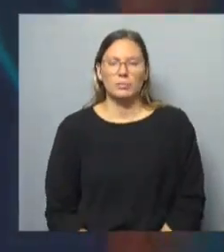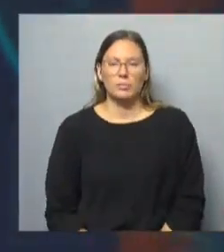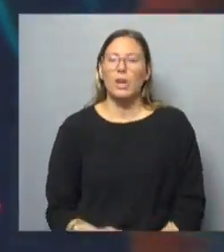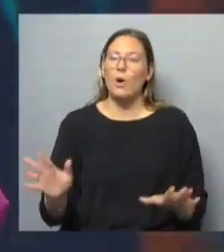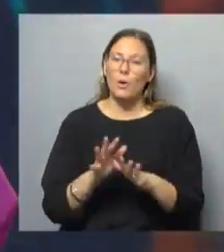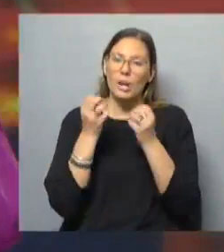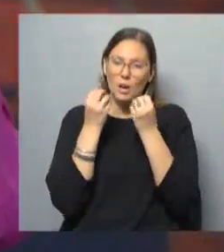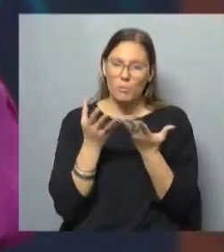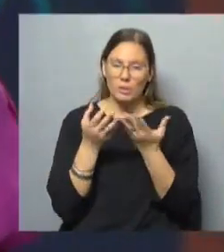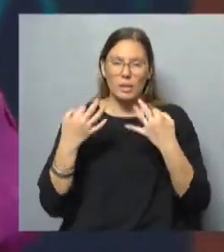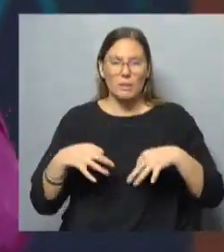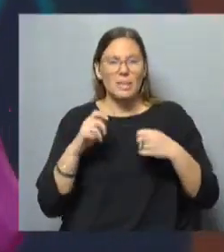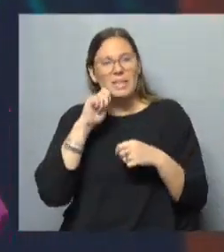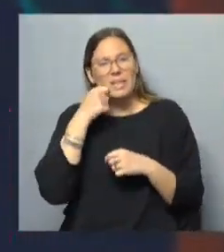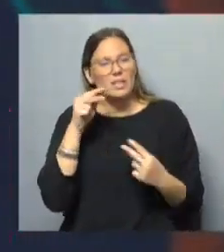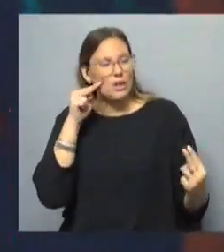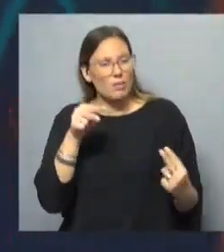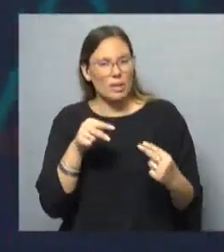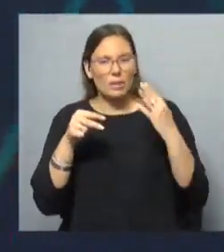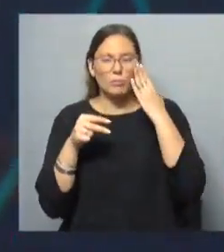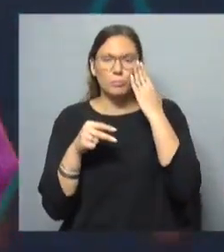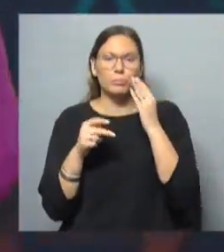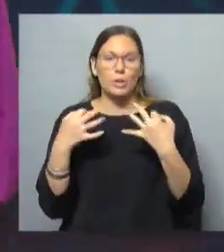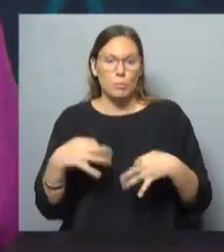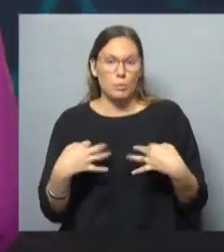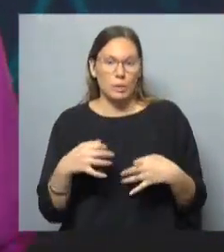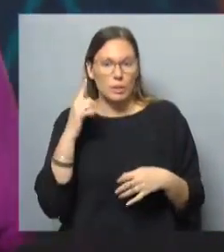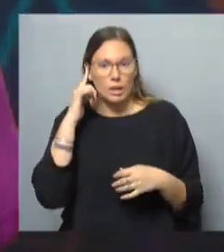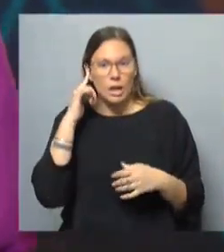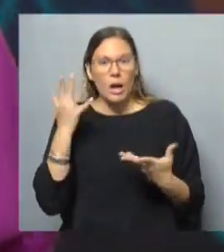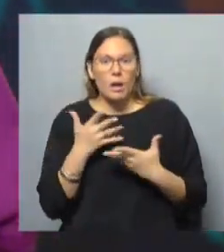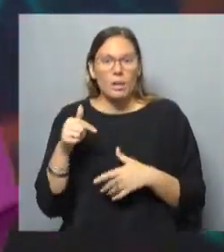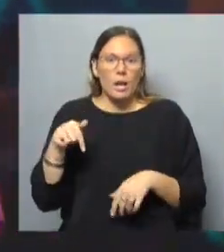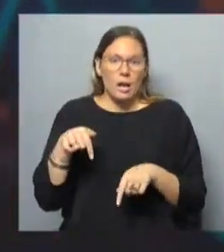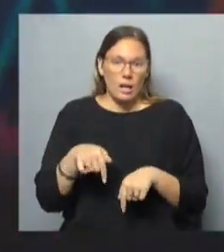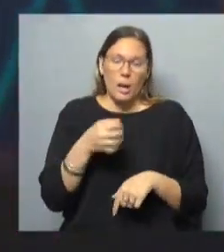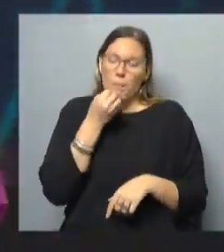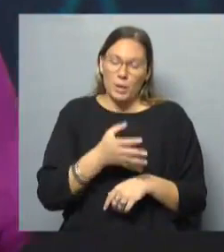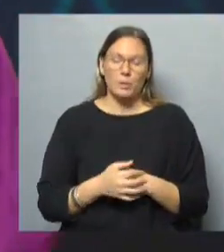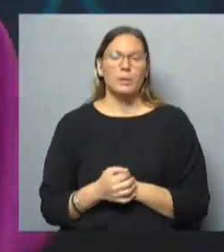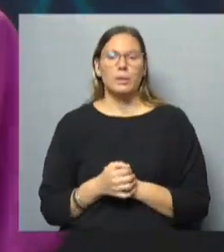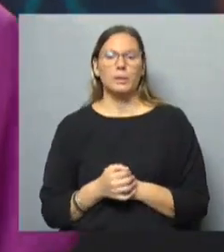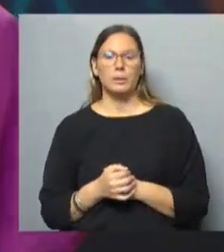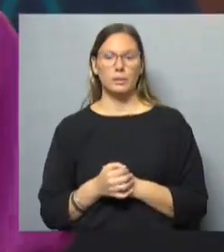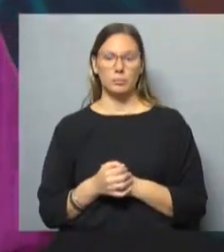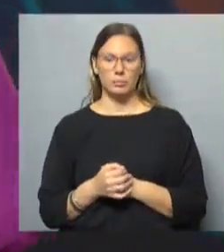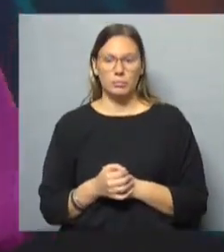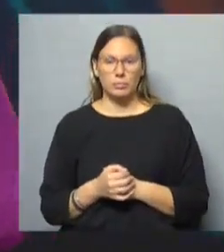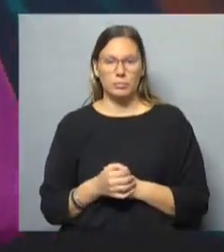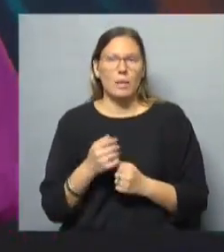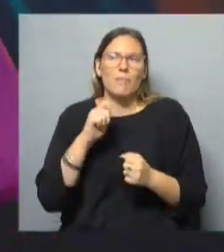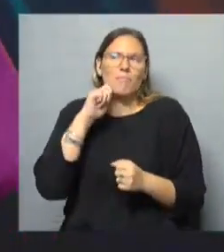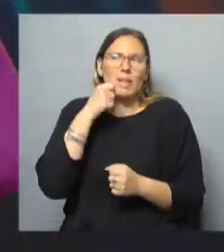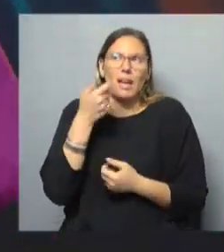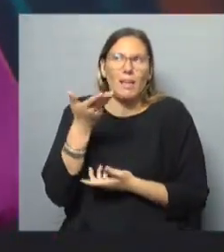¿cómo están? Qué lindo verles. ¿Todo bien? Lindo, muy igual, bien ahora que estoy acá con ustedes. Muy bien, muy bien. Excelente, me encanta nos tiremos flores.